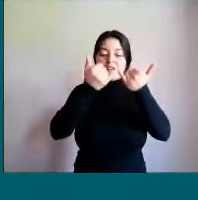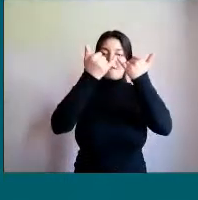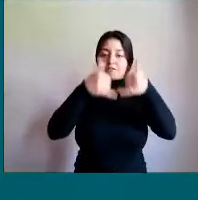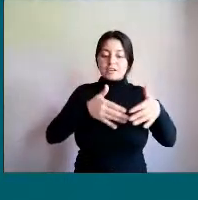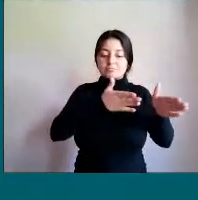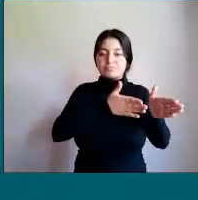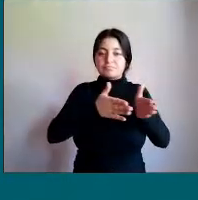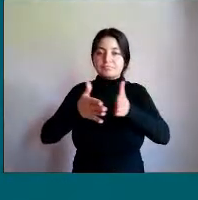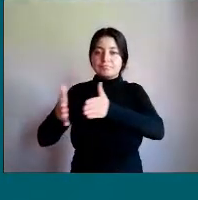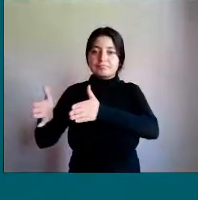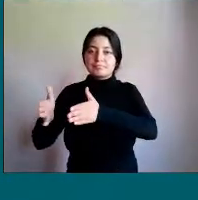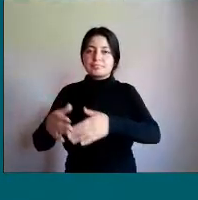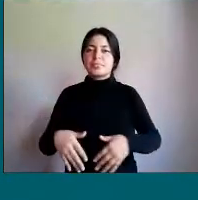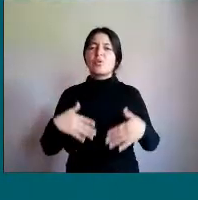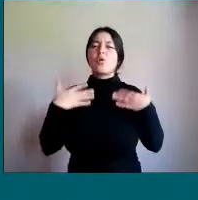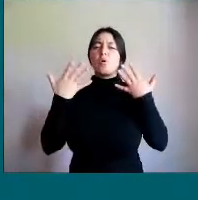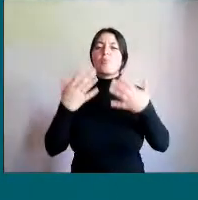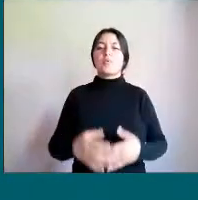esta evaluación formativa,